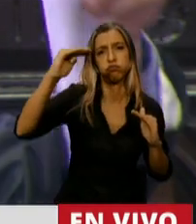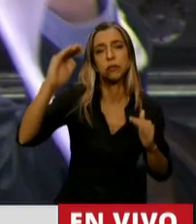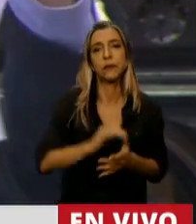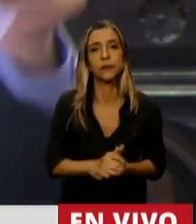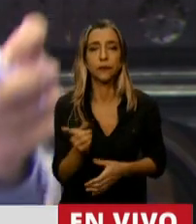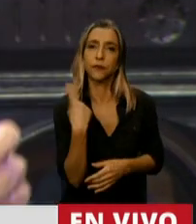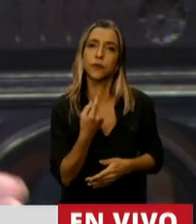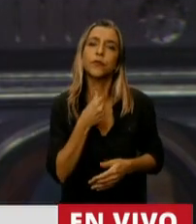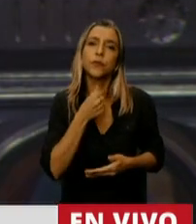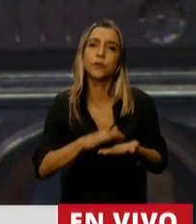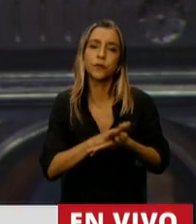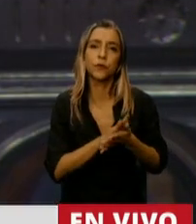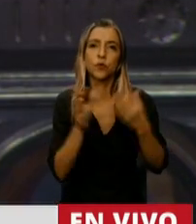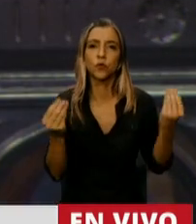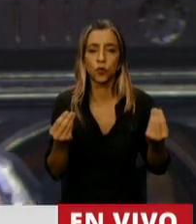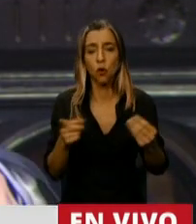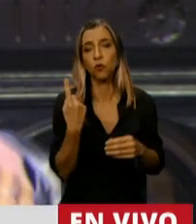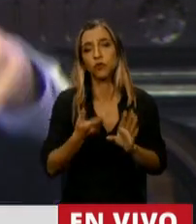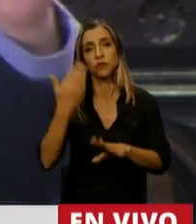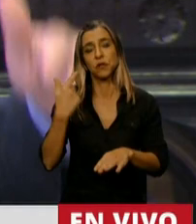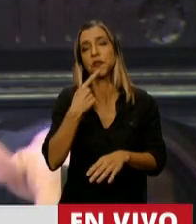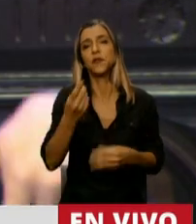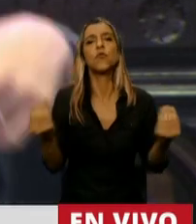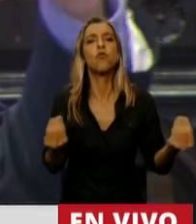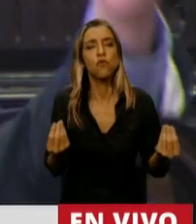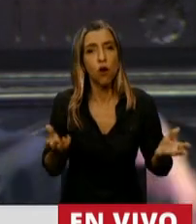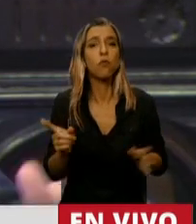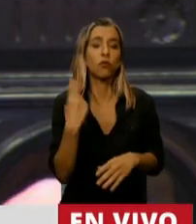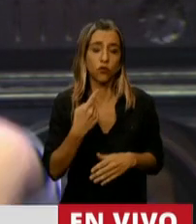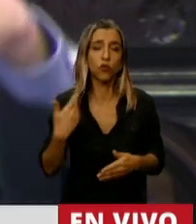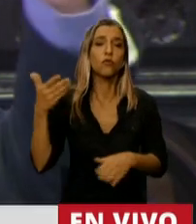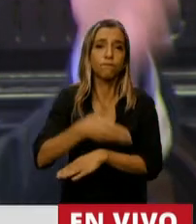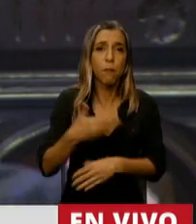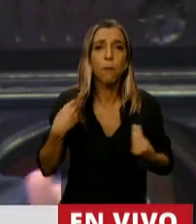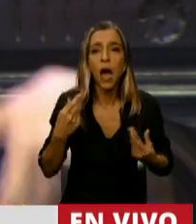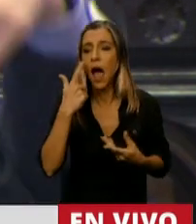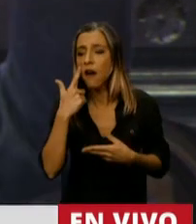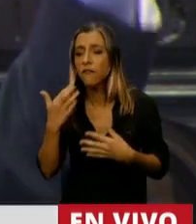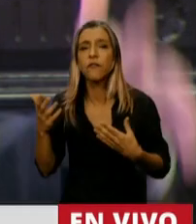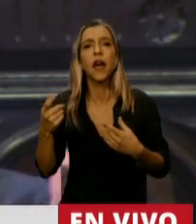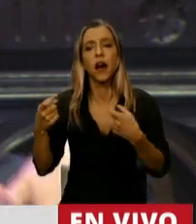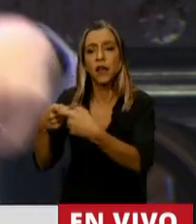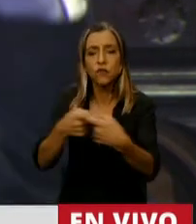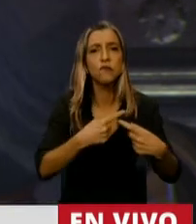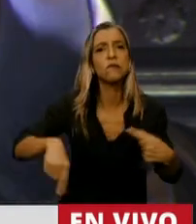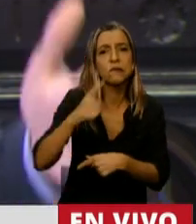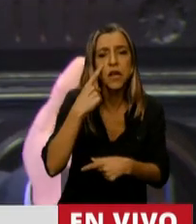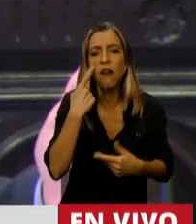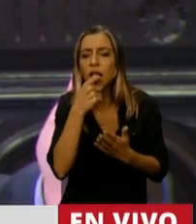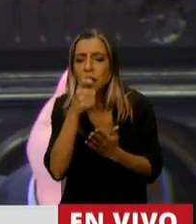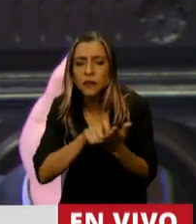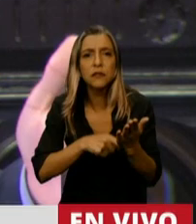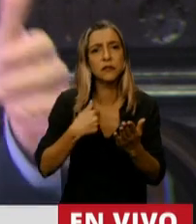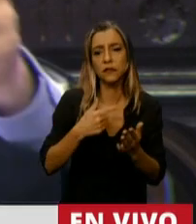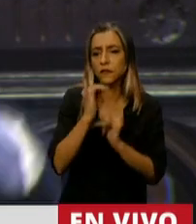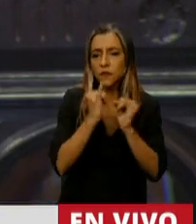qué queremos hacer nosotros? ¿O qué decíamos que hicimos? Nosotros vinimos acá a las organizaciones sociales, propusimos el registro, hicimos el relevamiento, trajimos los datos,